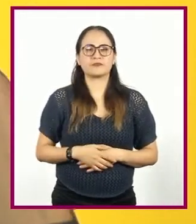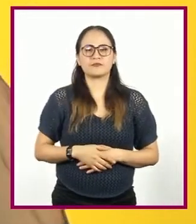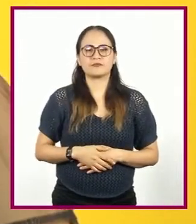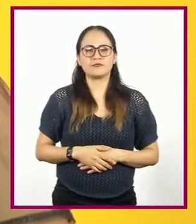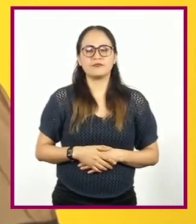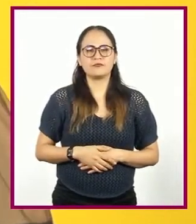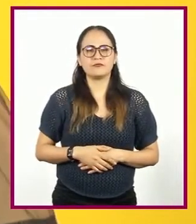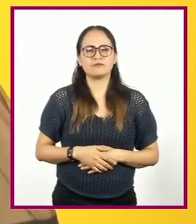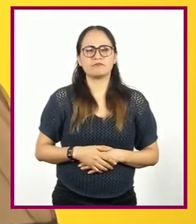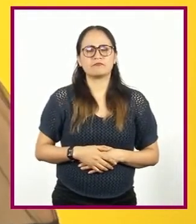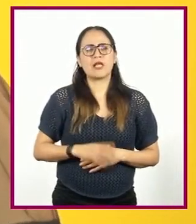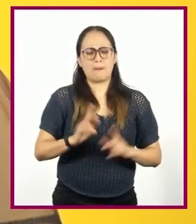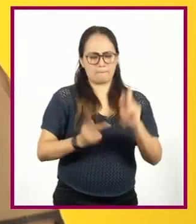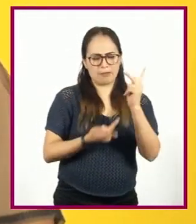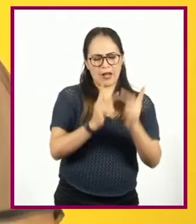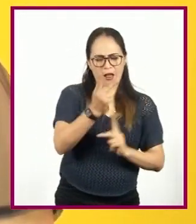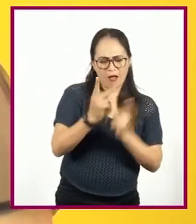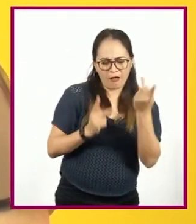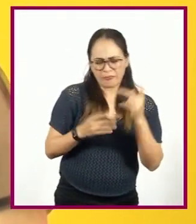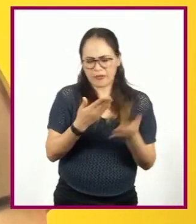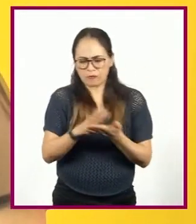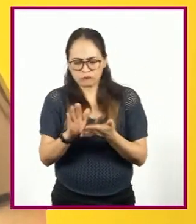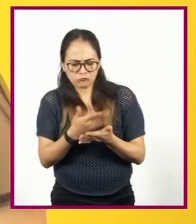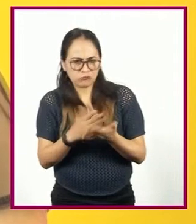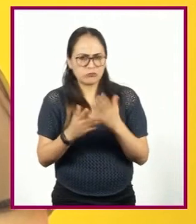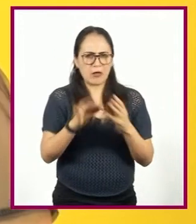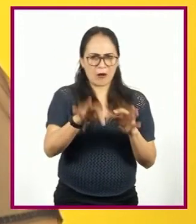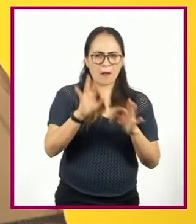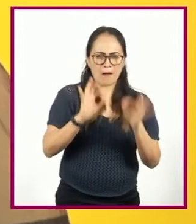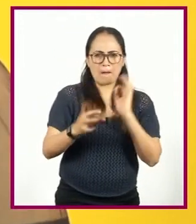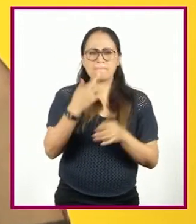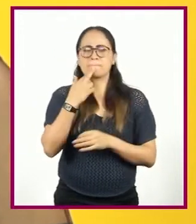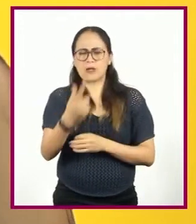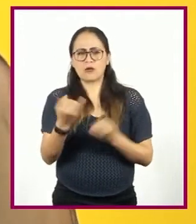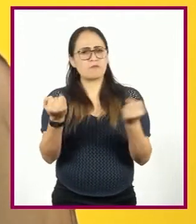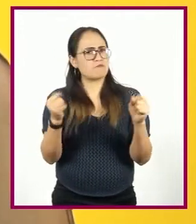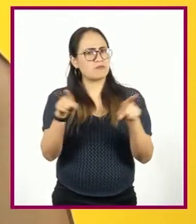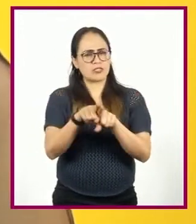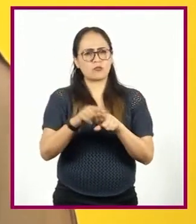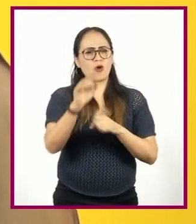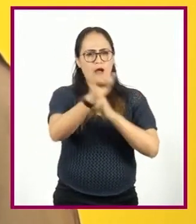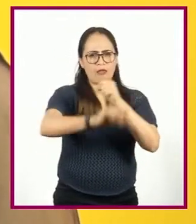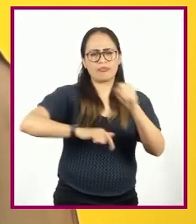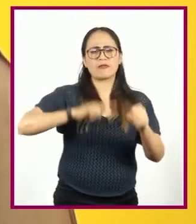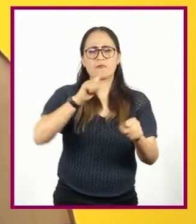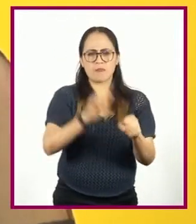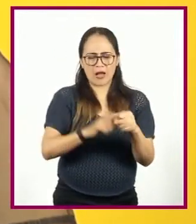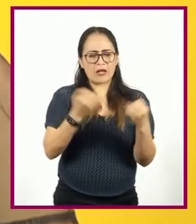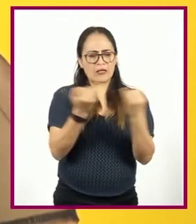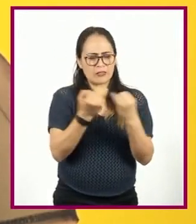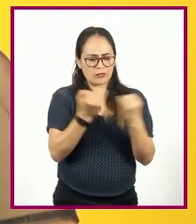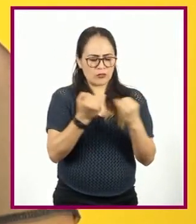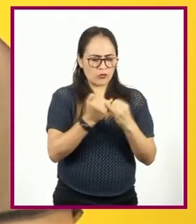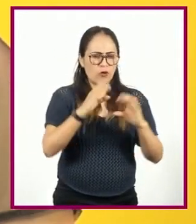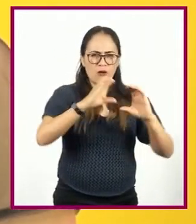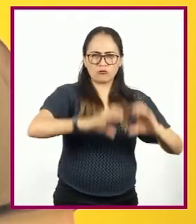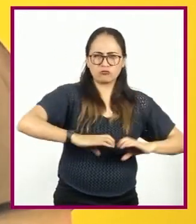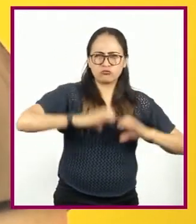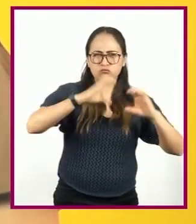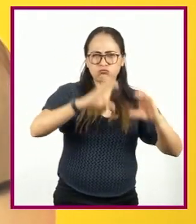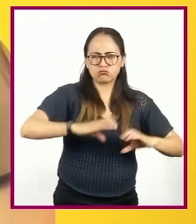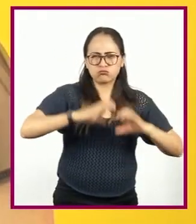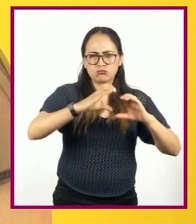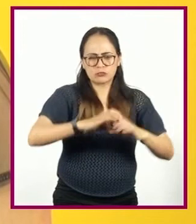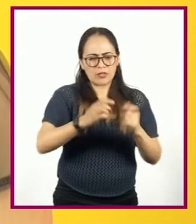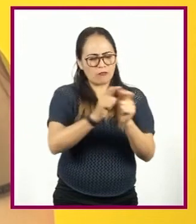con la manipulación de plantas, la domesticación de animales implicó un proceso prolongado y continuo en el